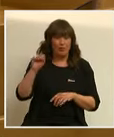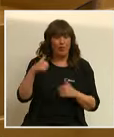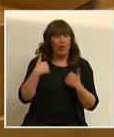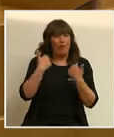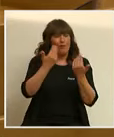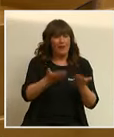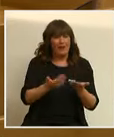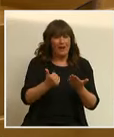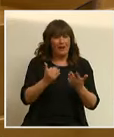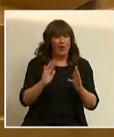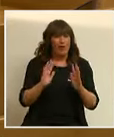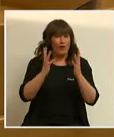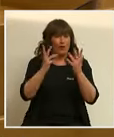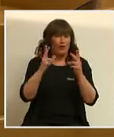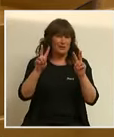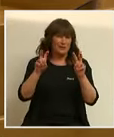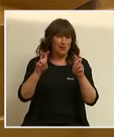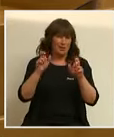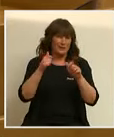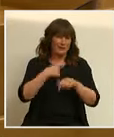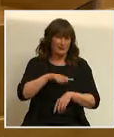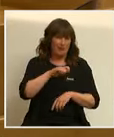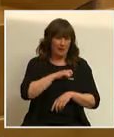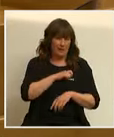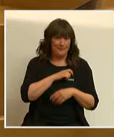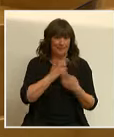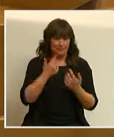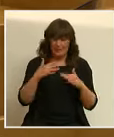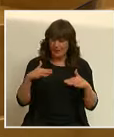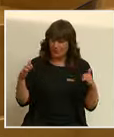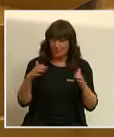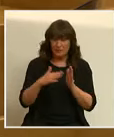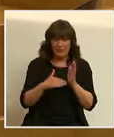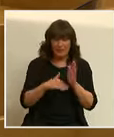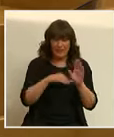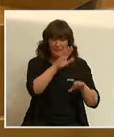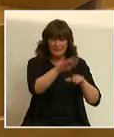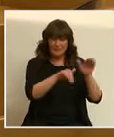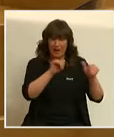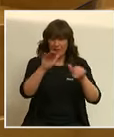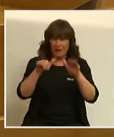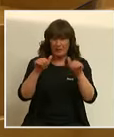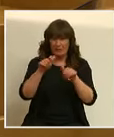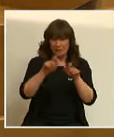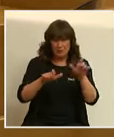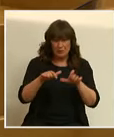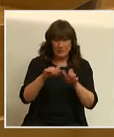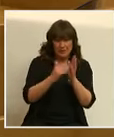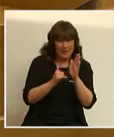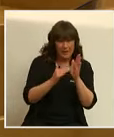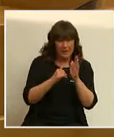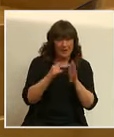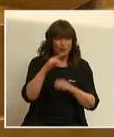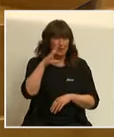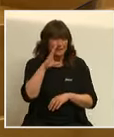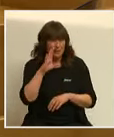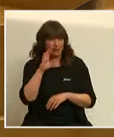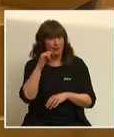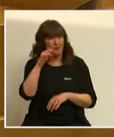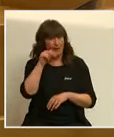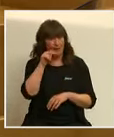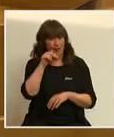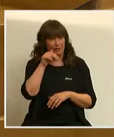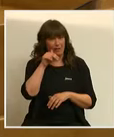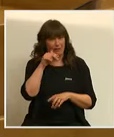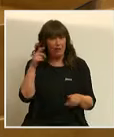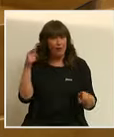España. Desde estas Cortes Valencianas queremos hacer un llamamiento a los valencianos, castellonenses y alicantinos para no